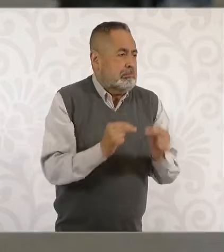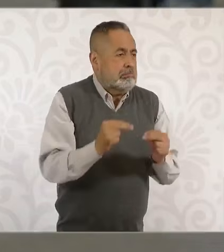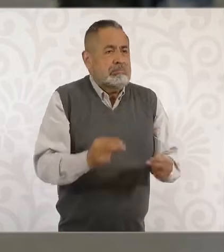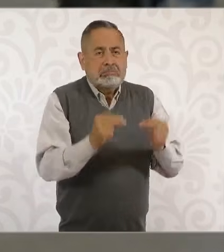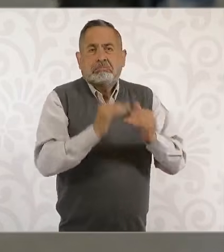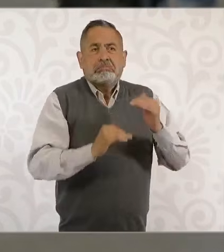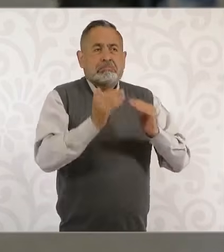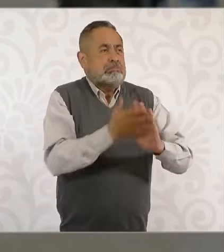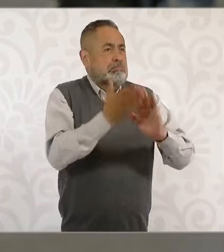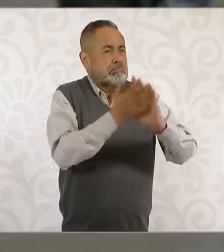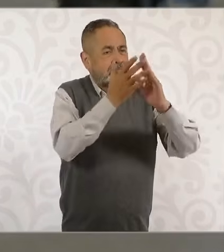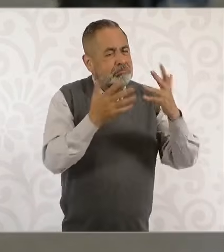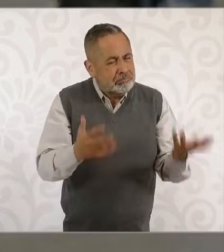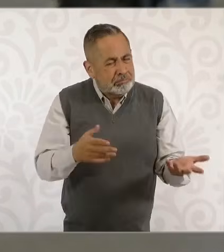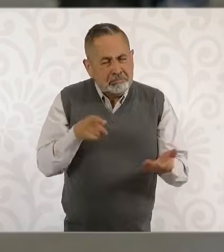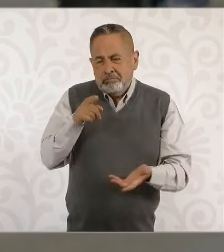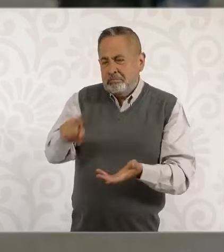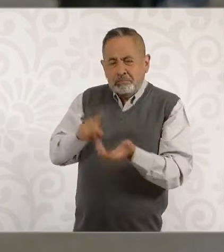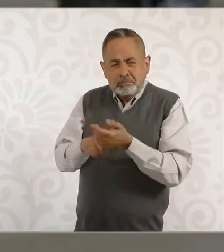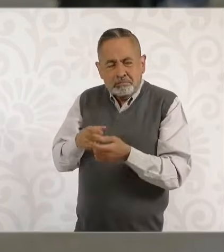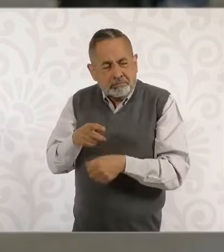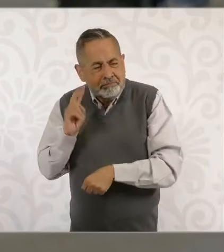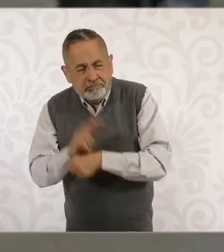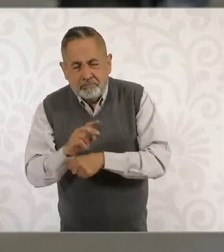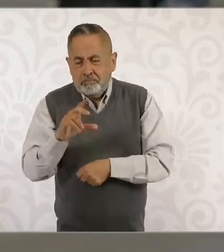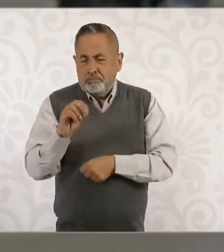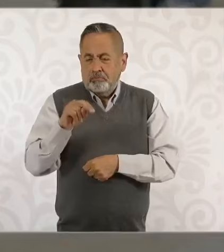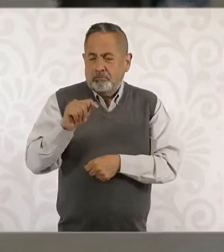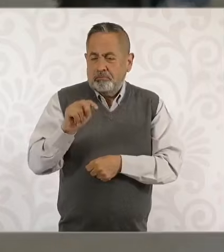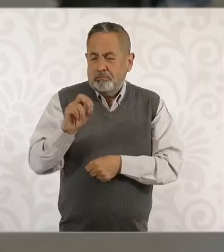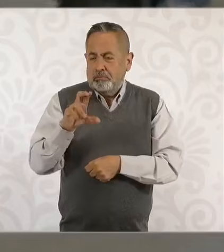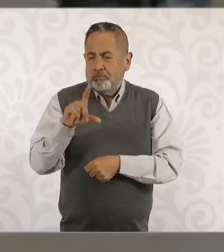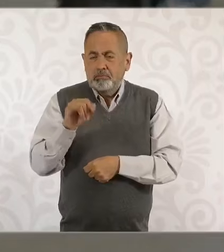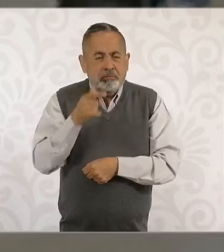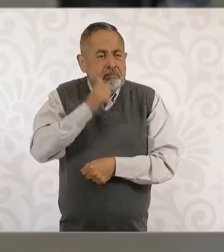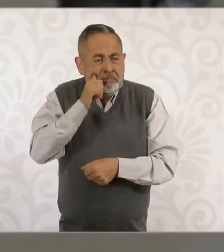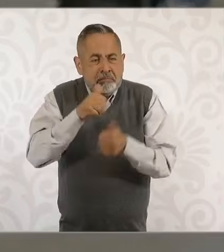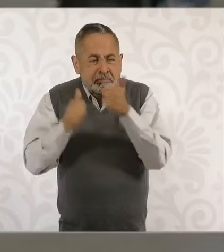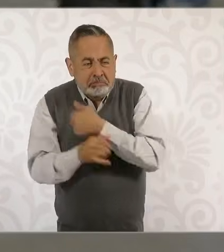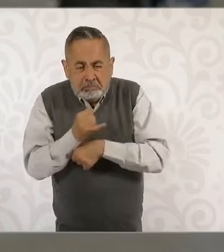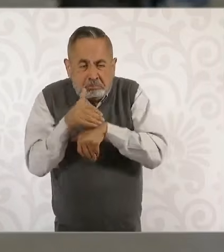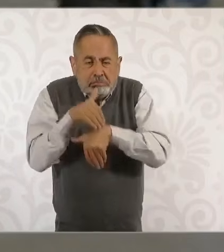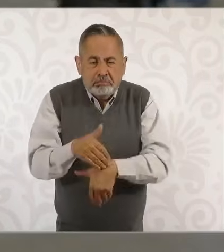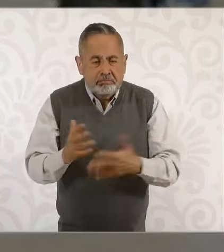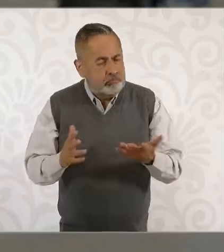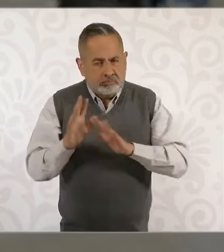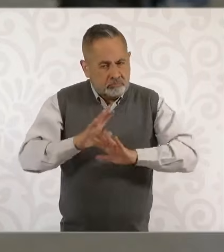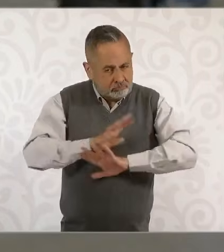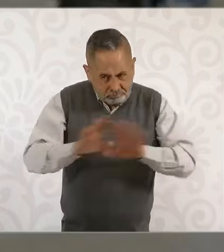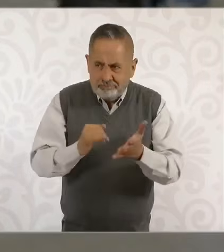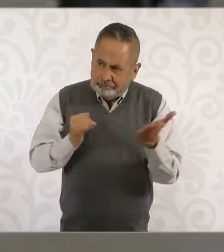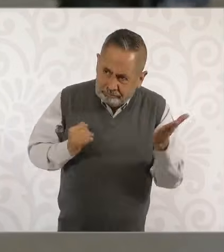es, ¿las contralorías locales suelen servir siempre a los gobernantes en turno? ¿Quién garantiza una